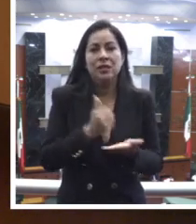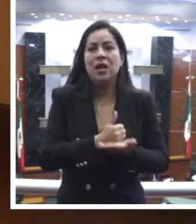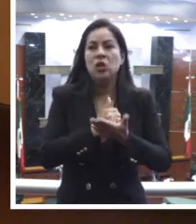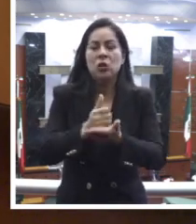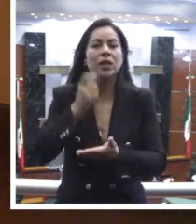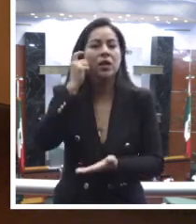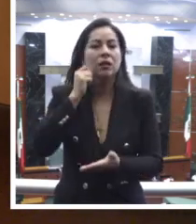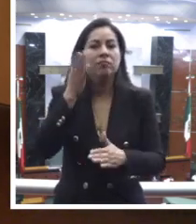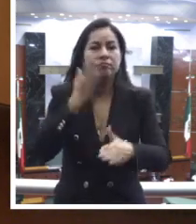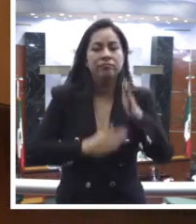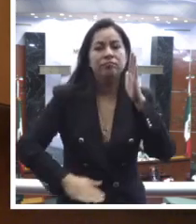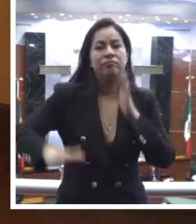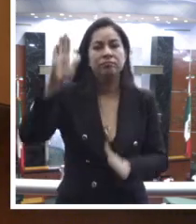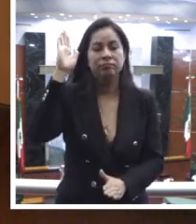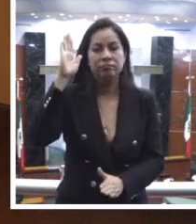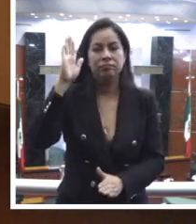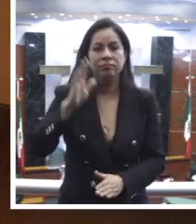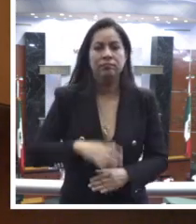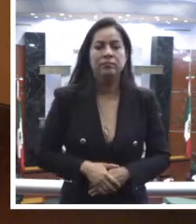adelante.